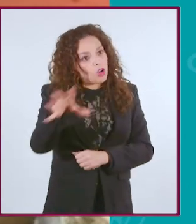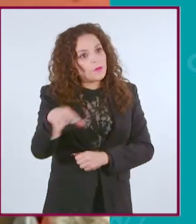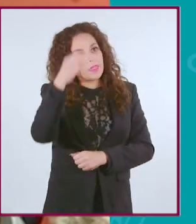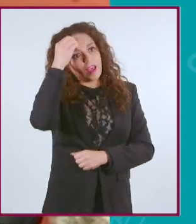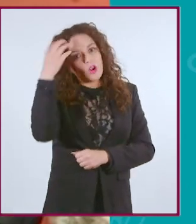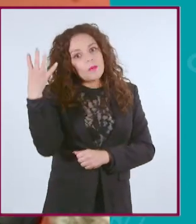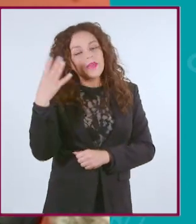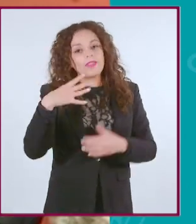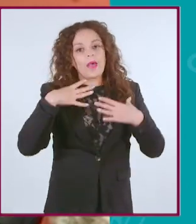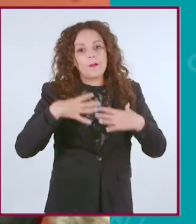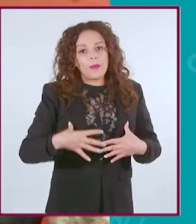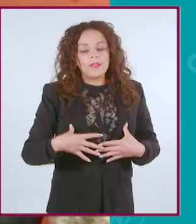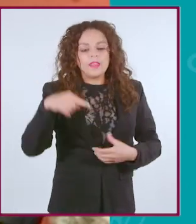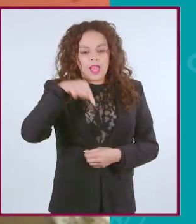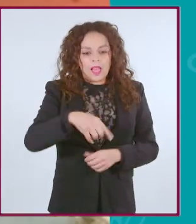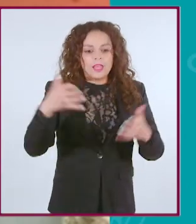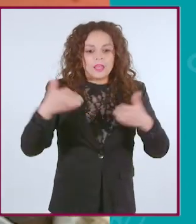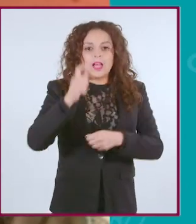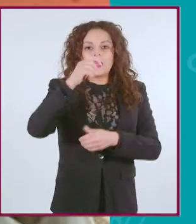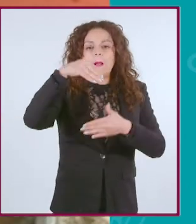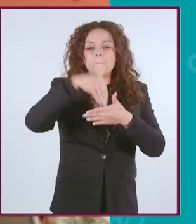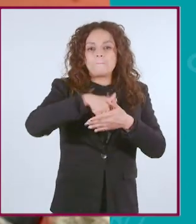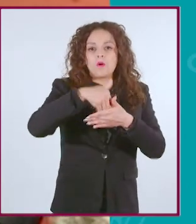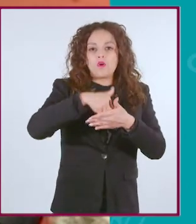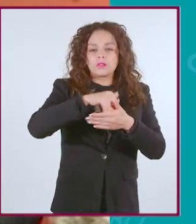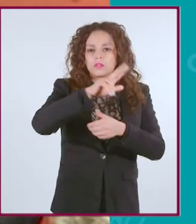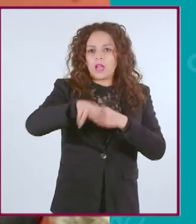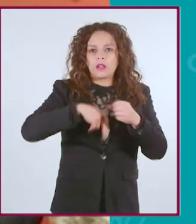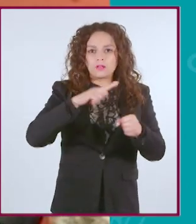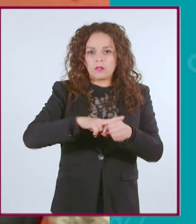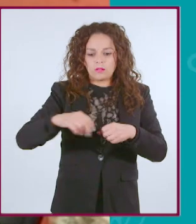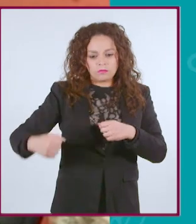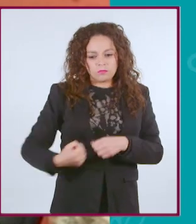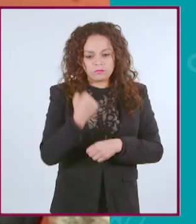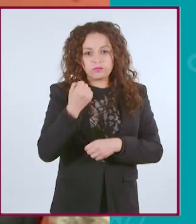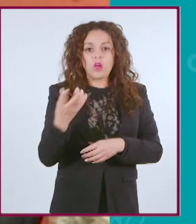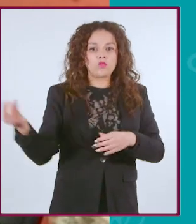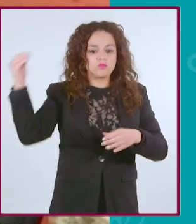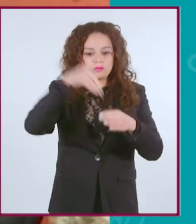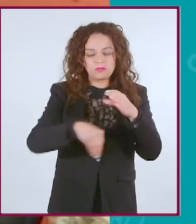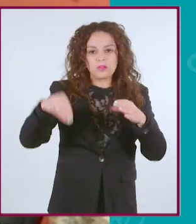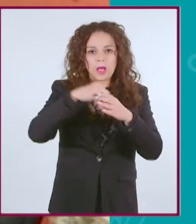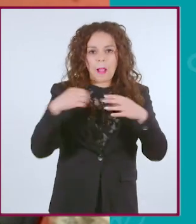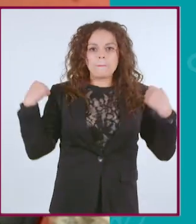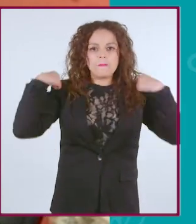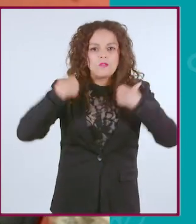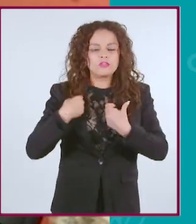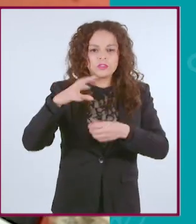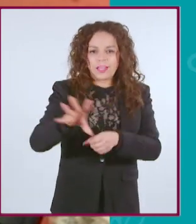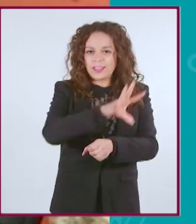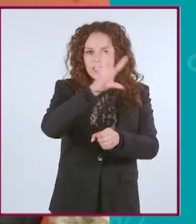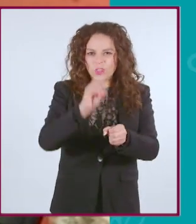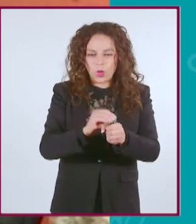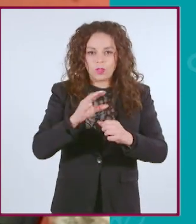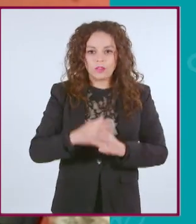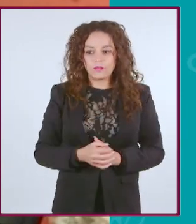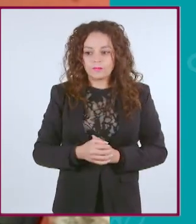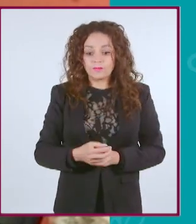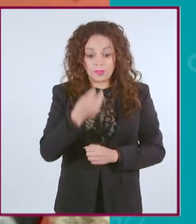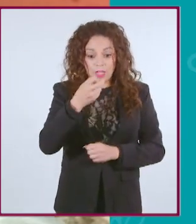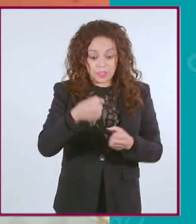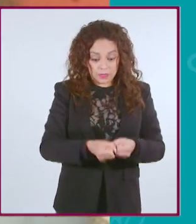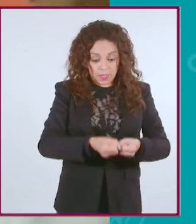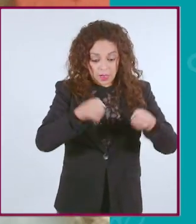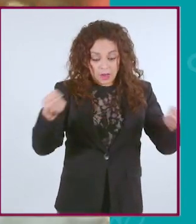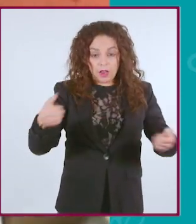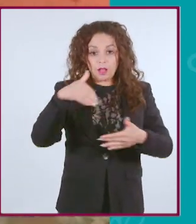Ellos aquí diseñaron una bolsa de mano normal, ahí echan su mochila, todo, y en ese momento, pues le abren la